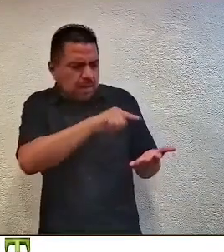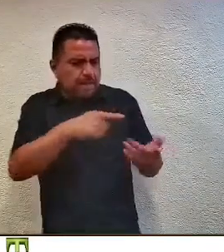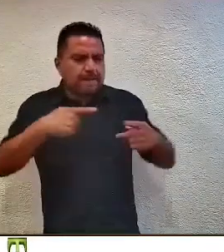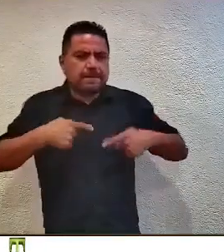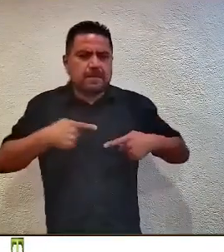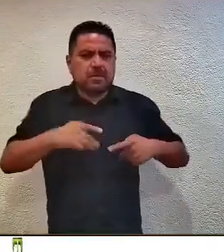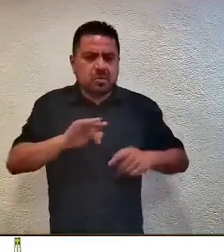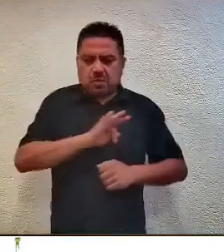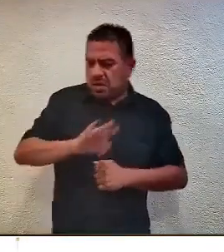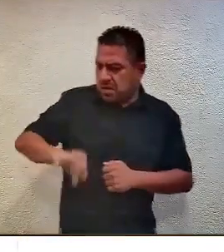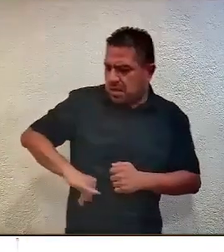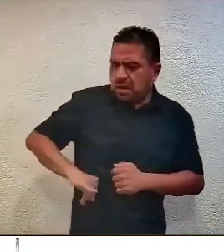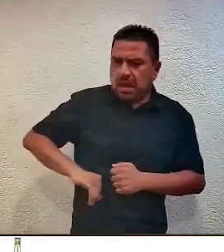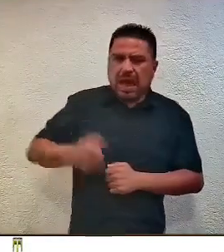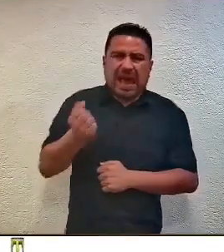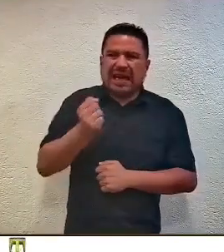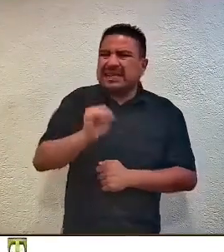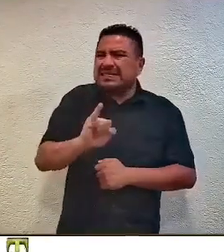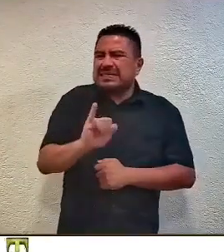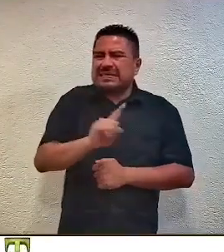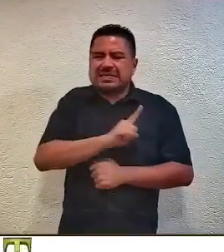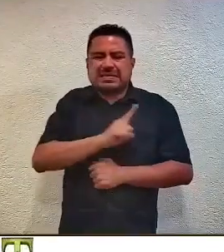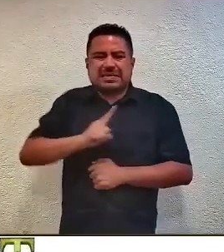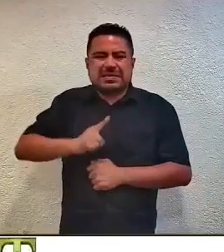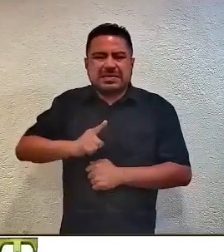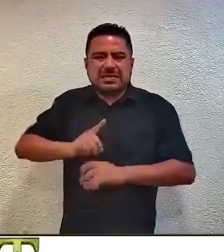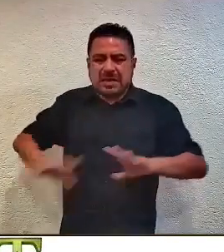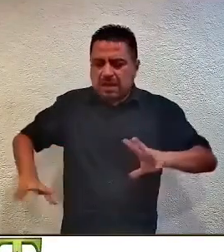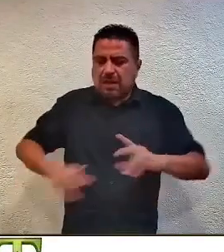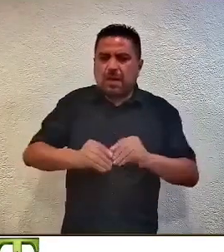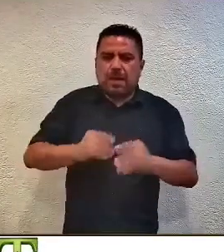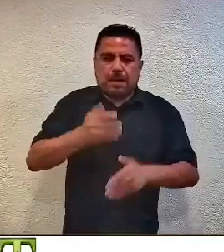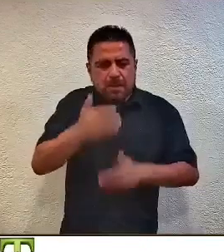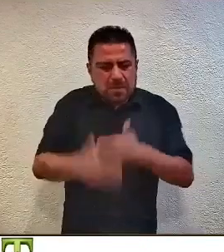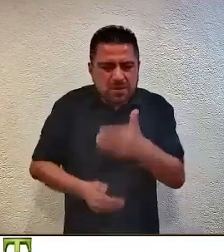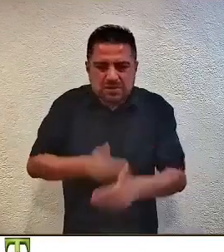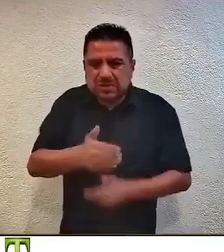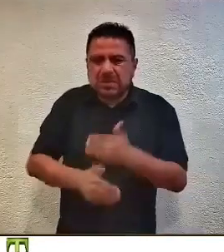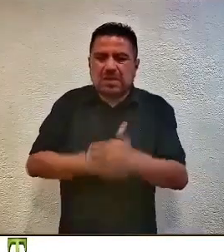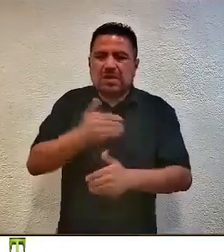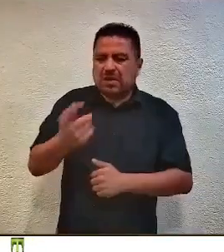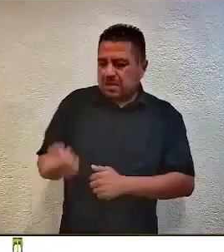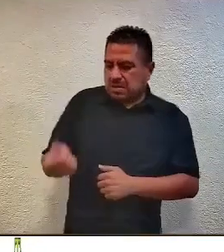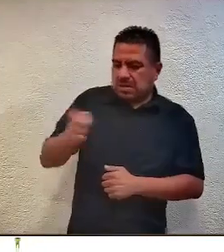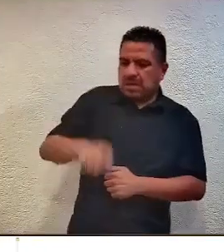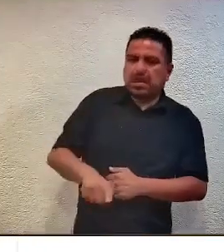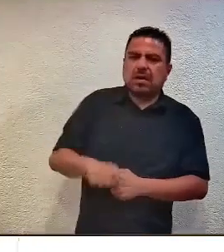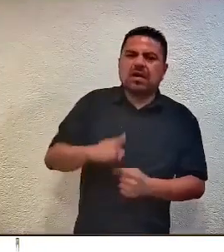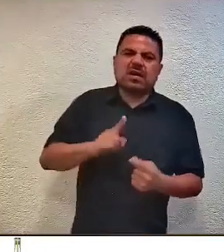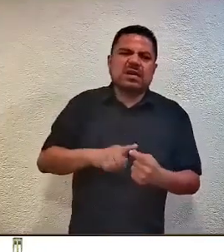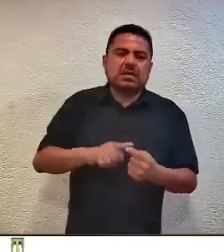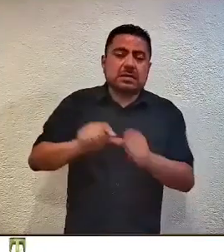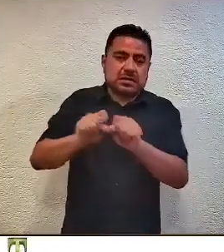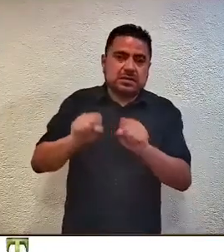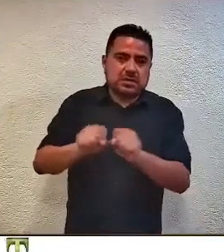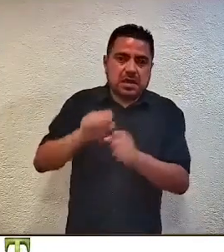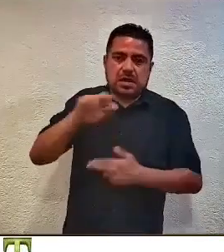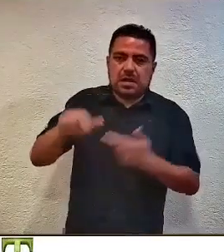tal cual era el objeto de haber repuesto el procedimiento ordenado por la Sala